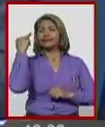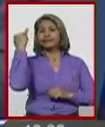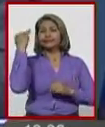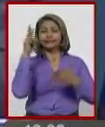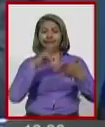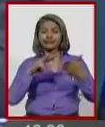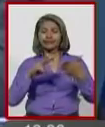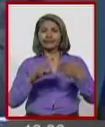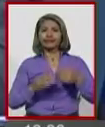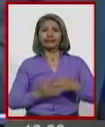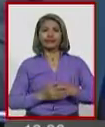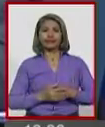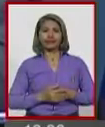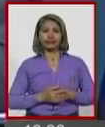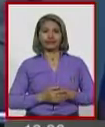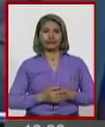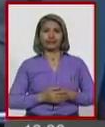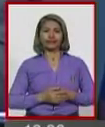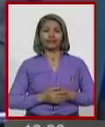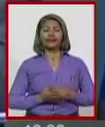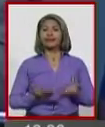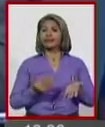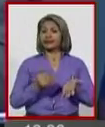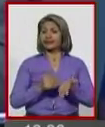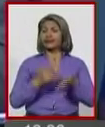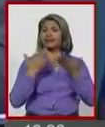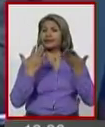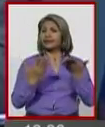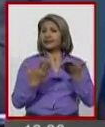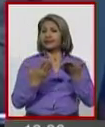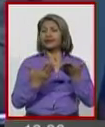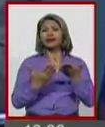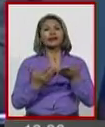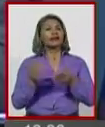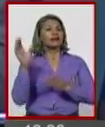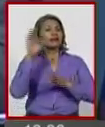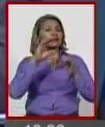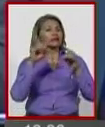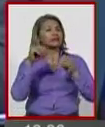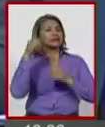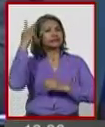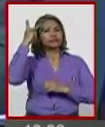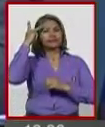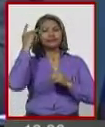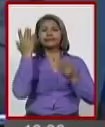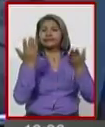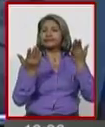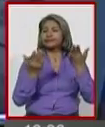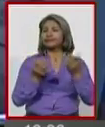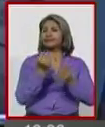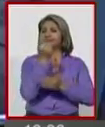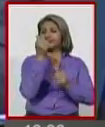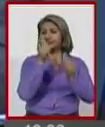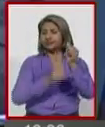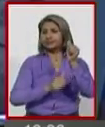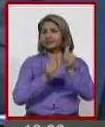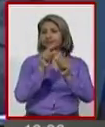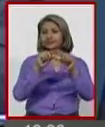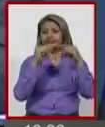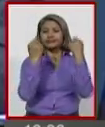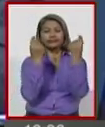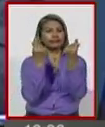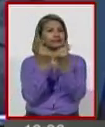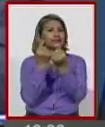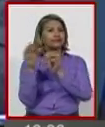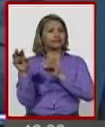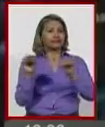forma, sino de ratificar que hay intereses políticos de por medio de cada uno de los